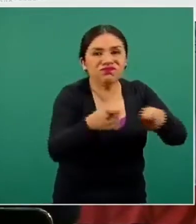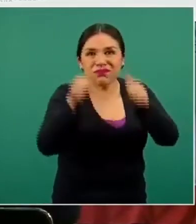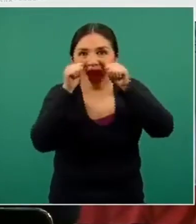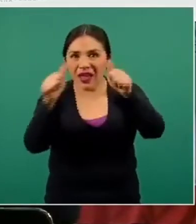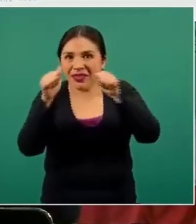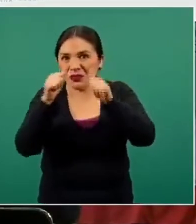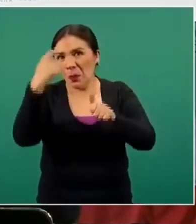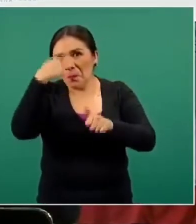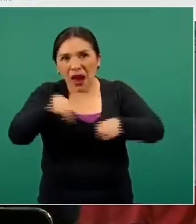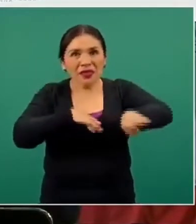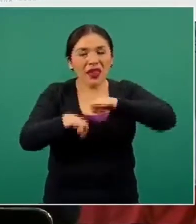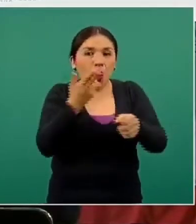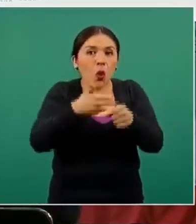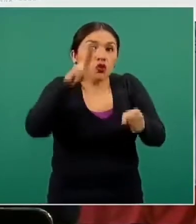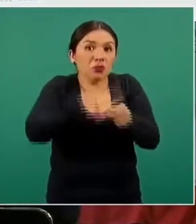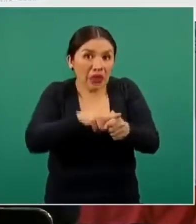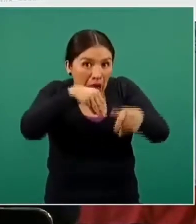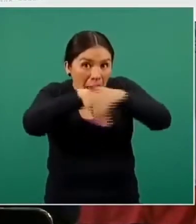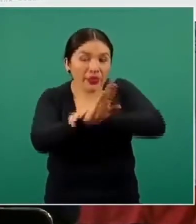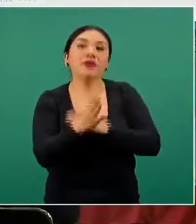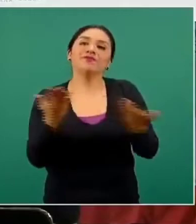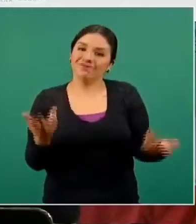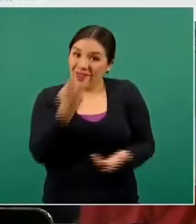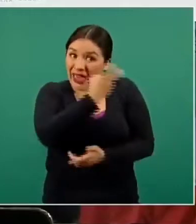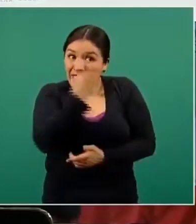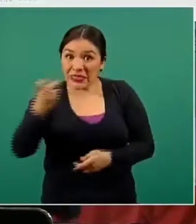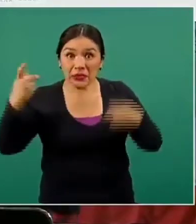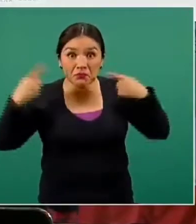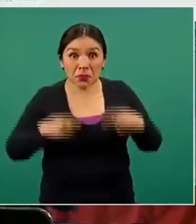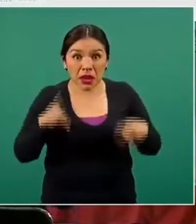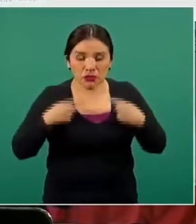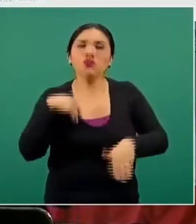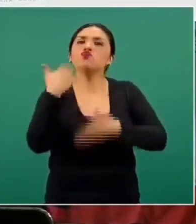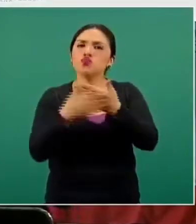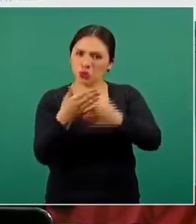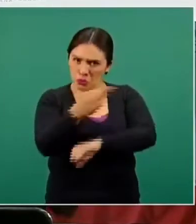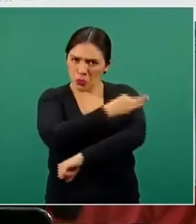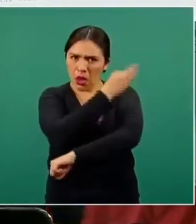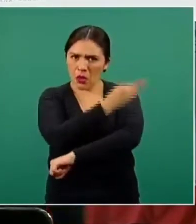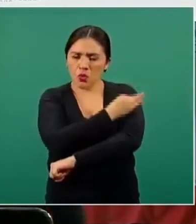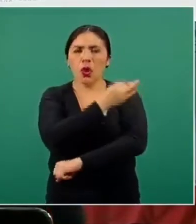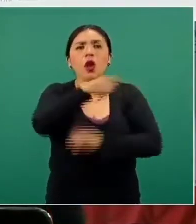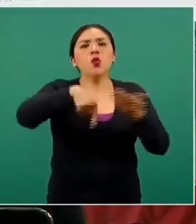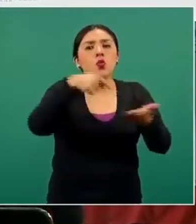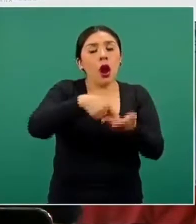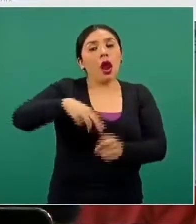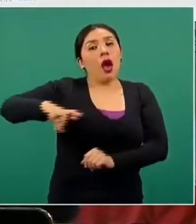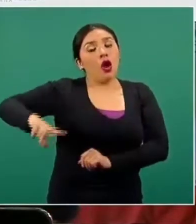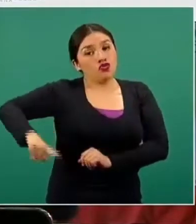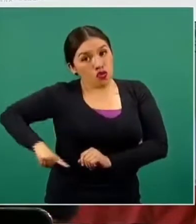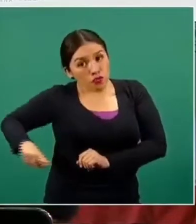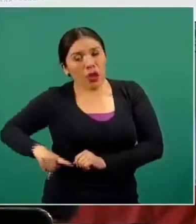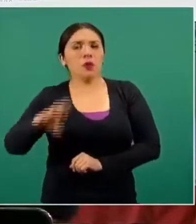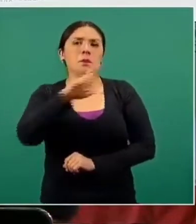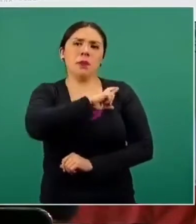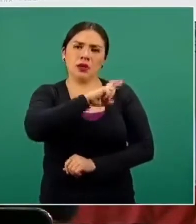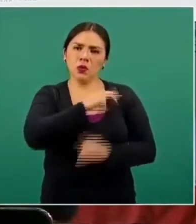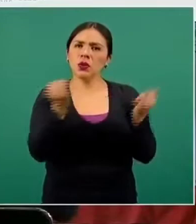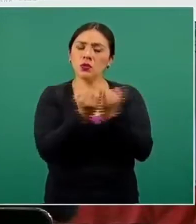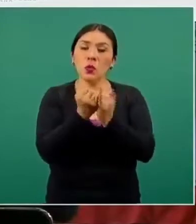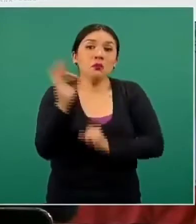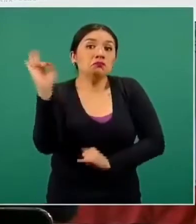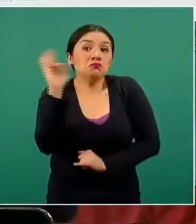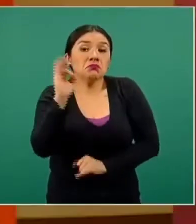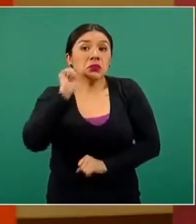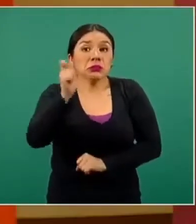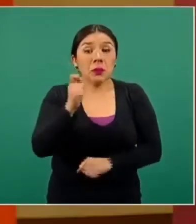la operación de las unidades clínicas. Y estas personas serán vacunadas en el sector público y en el sector privado, si es que se